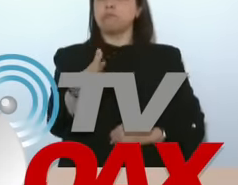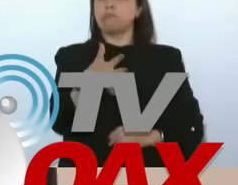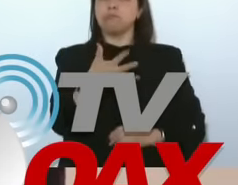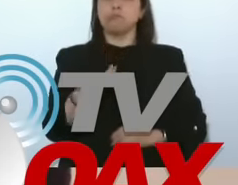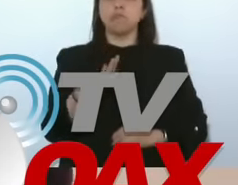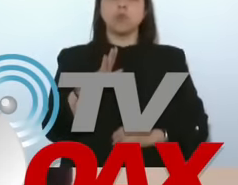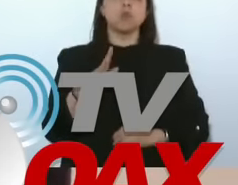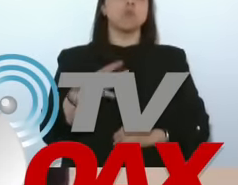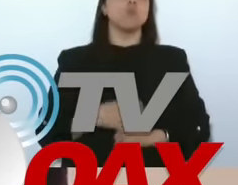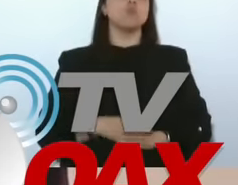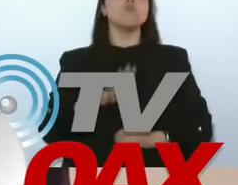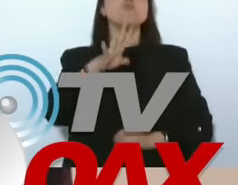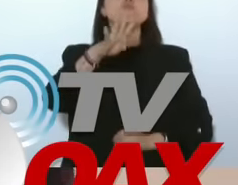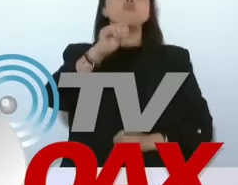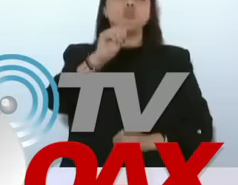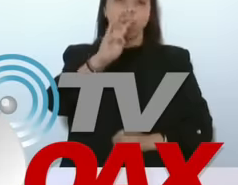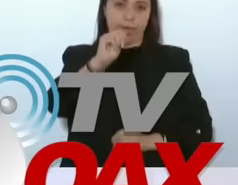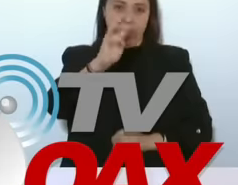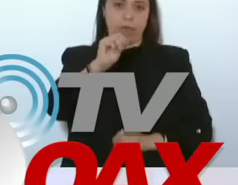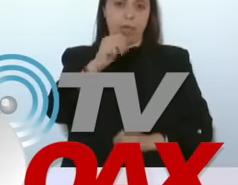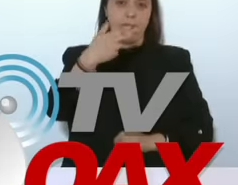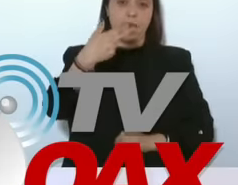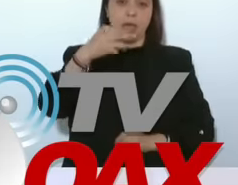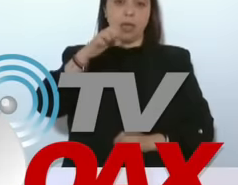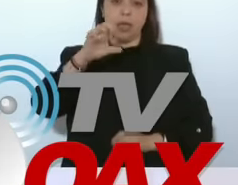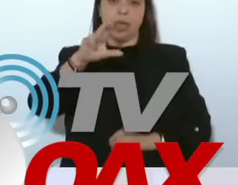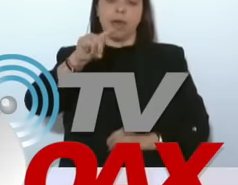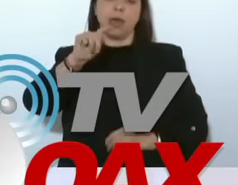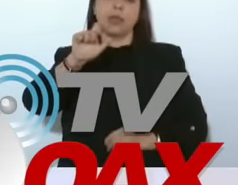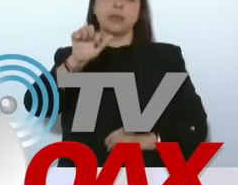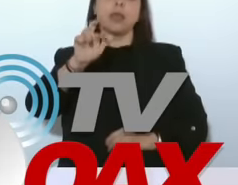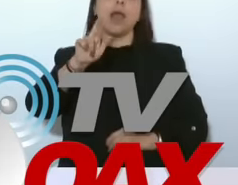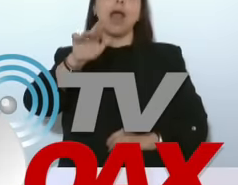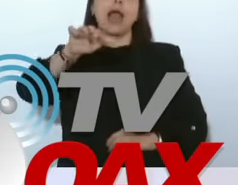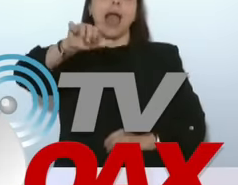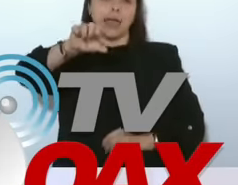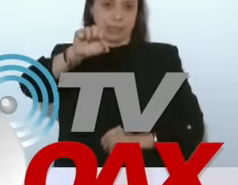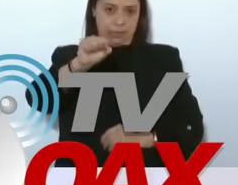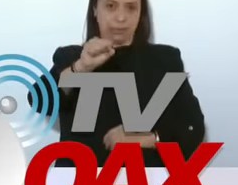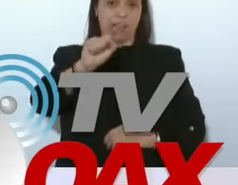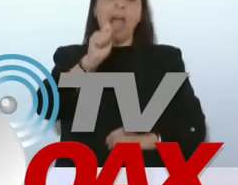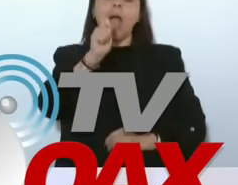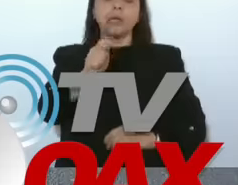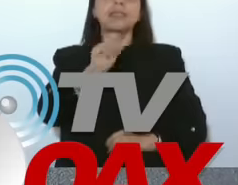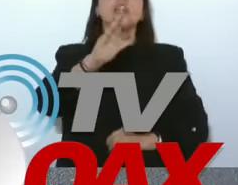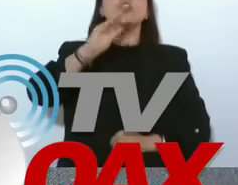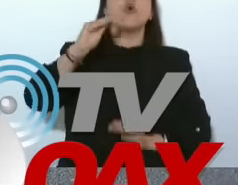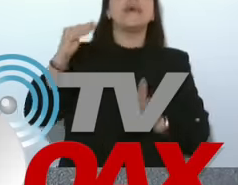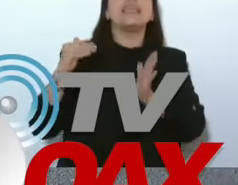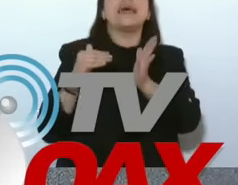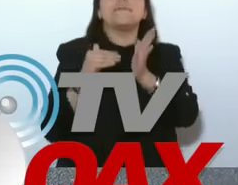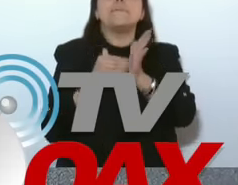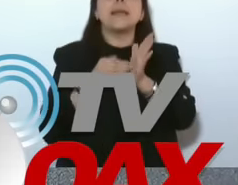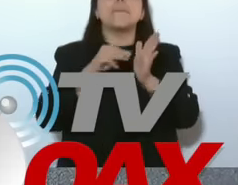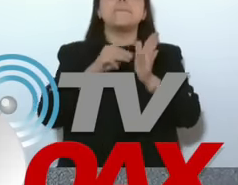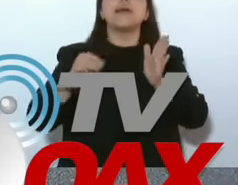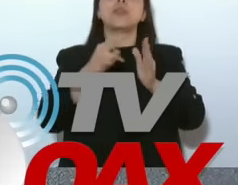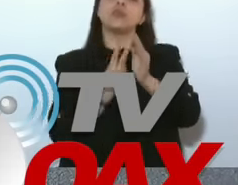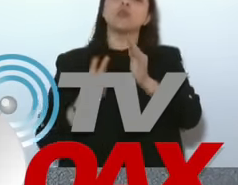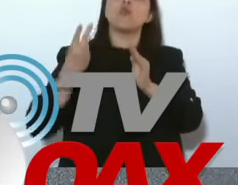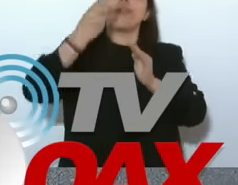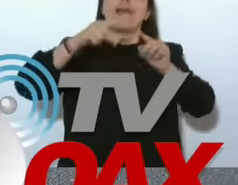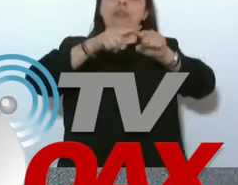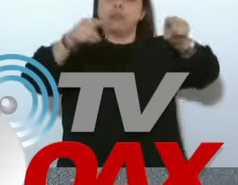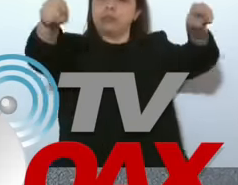de 9 hectáreas, son 90 mil metros cuadrados techados. No